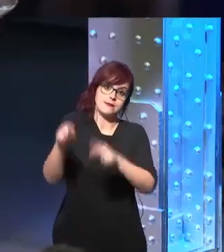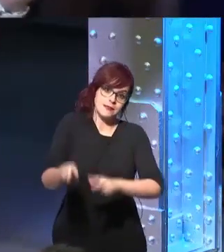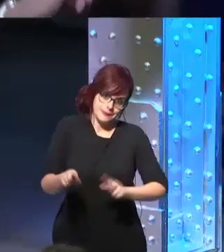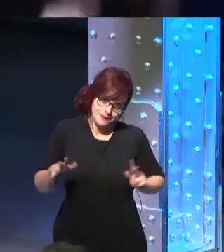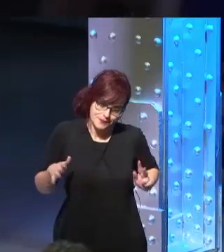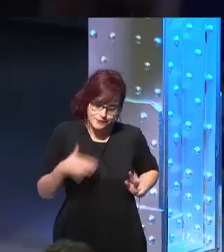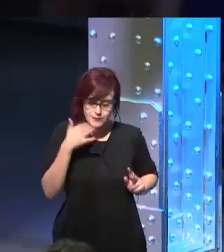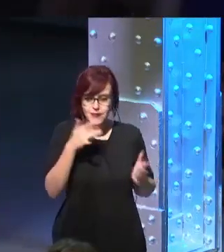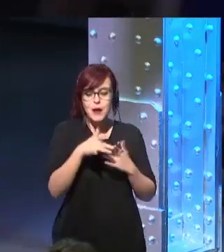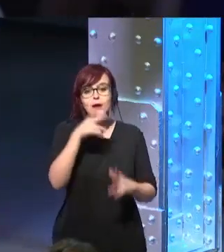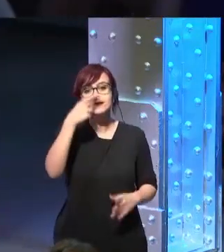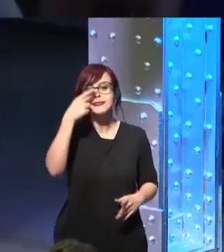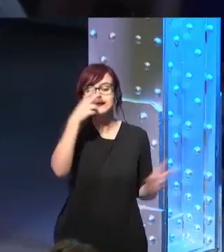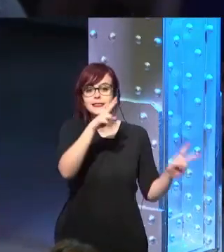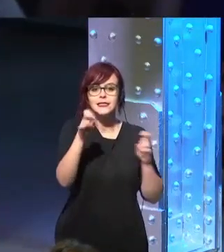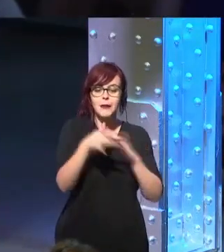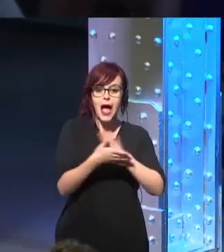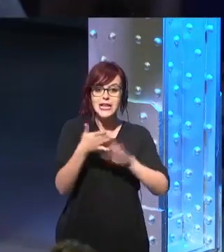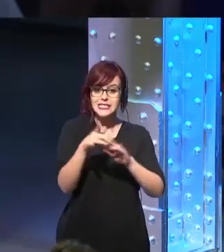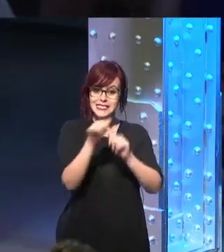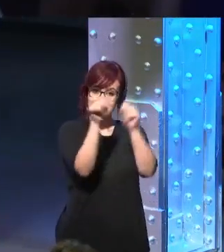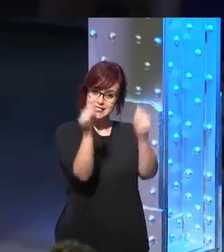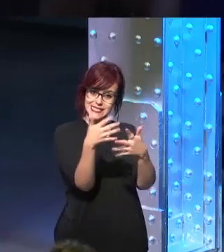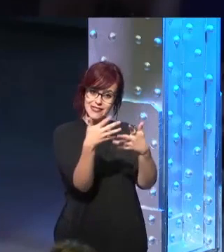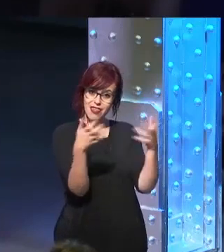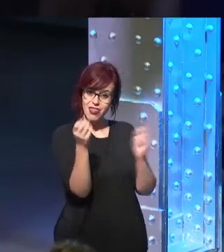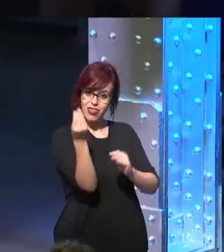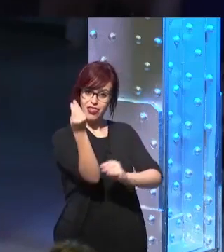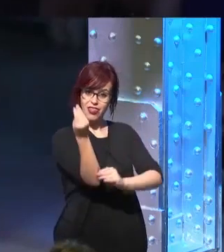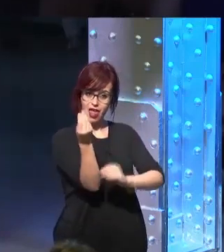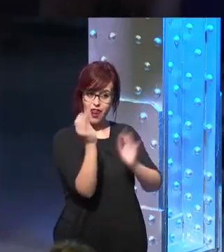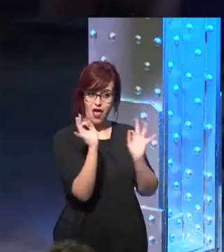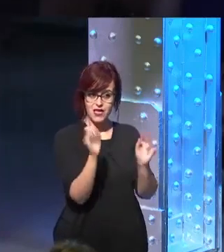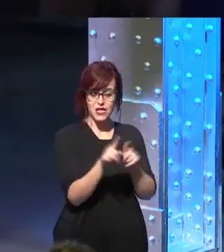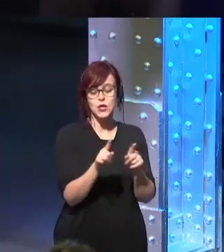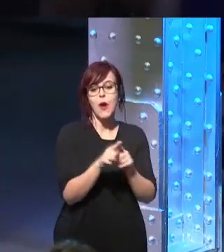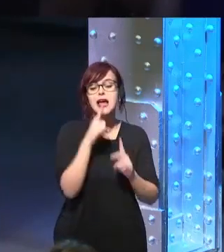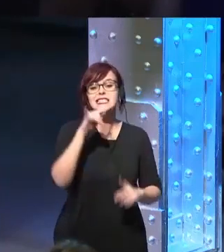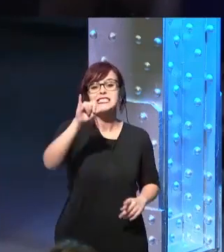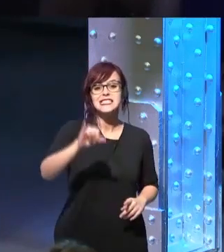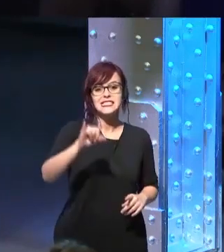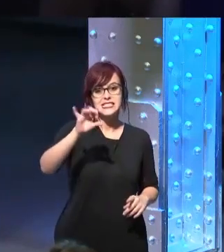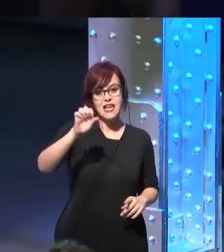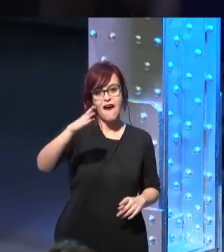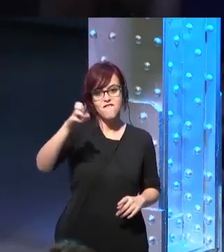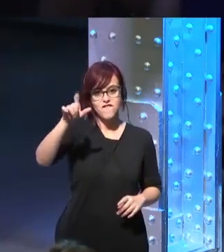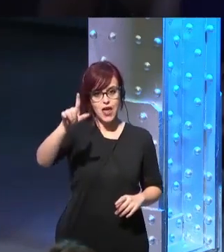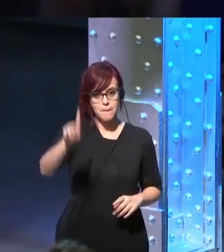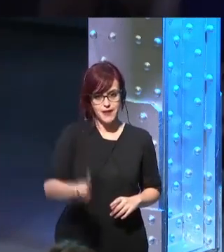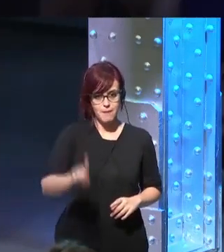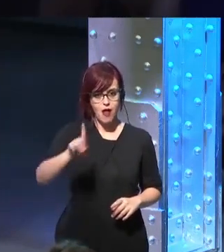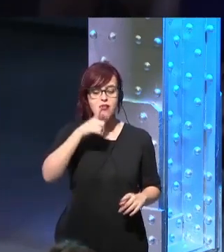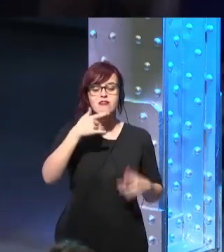Lo interesante de todo esto, no obstante, es que esta escena, al igual que la de Isabel I de Inglaterra,